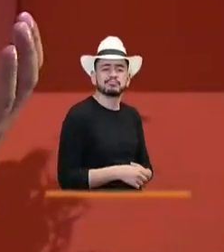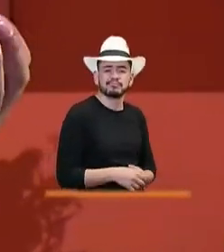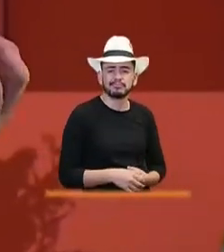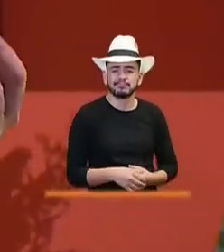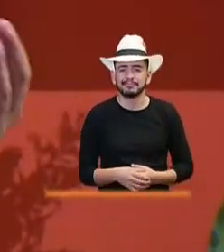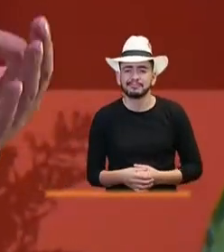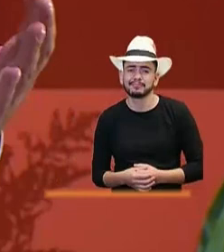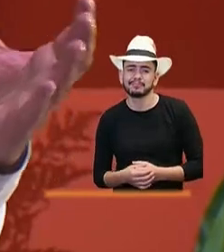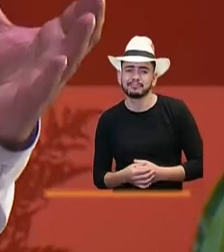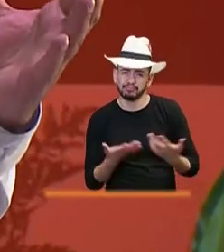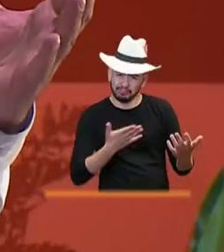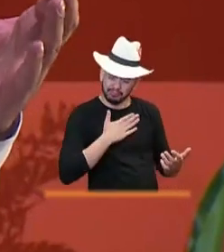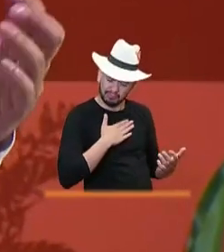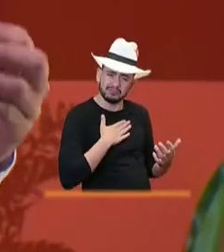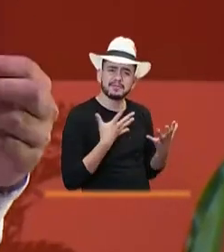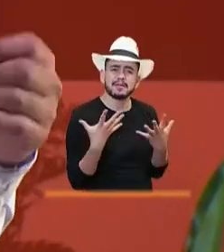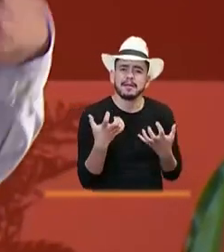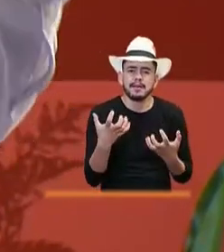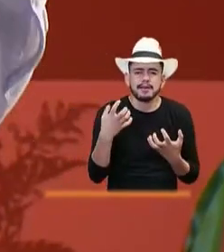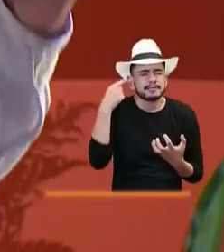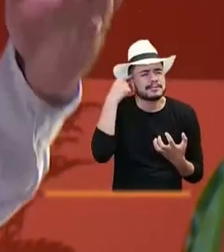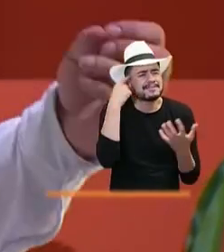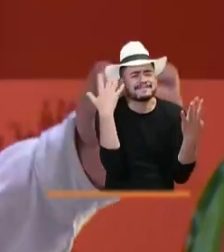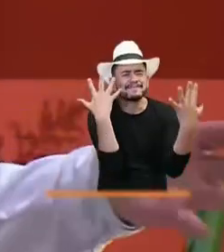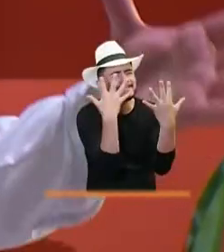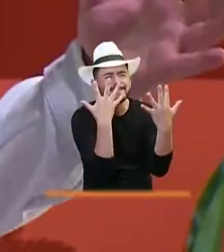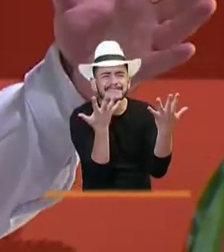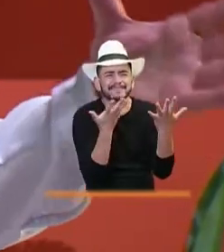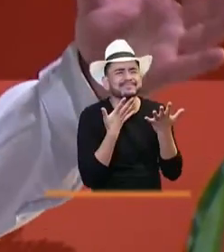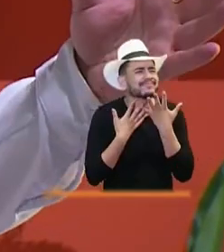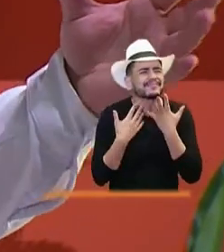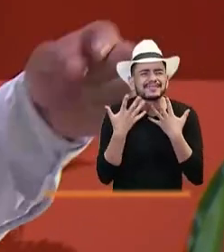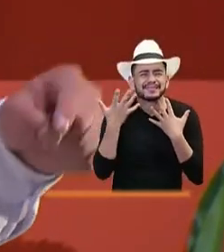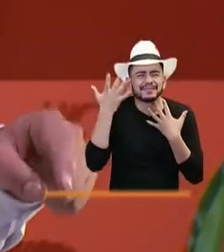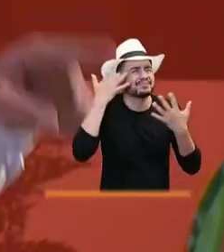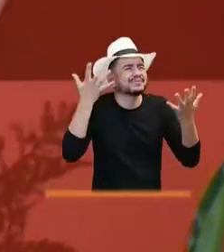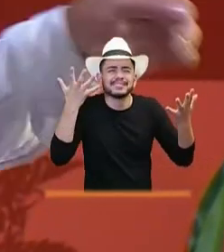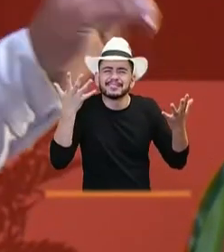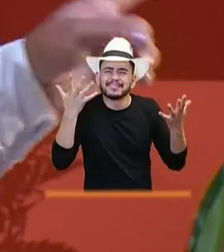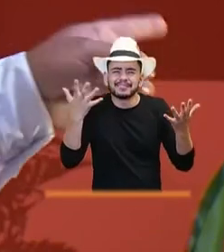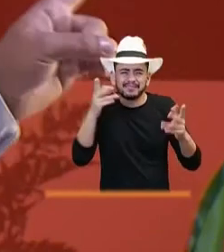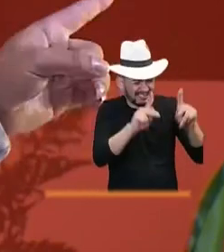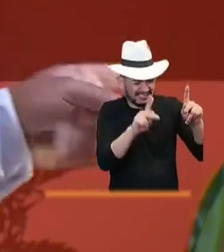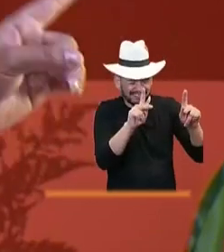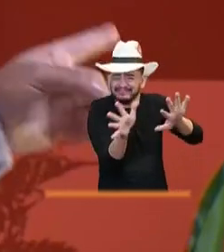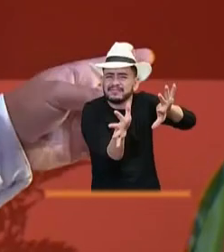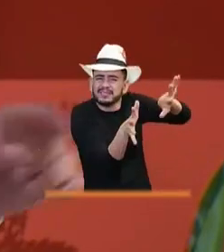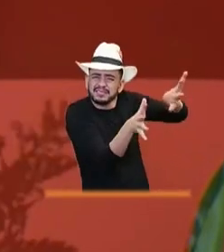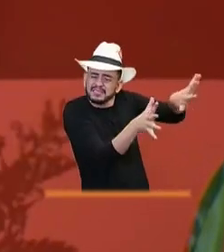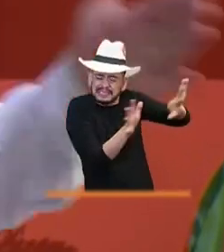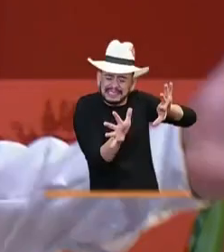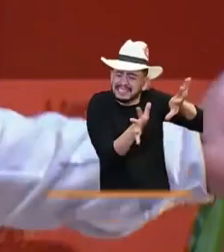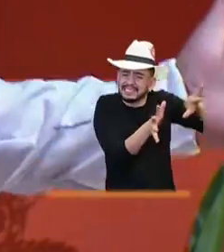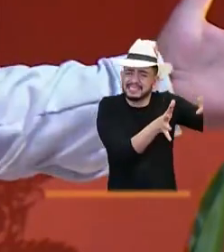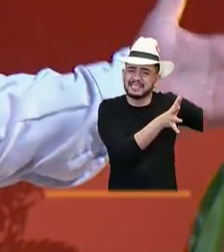Quiero entender el pecado, que la gente lo desprecia. ¿Por qué salen a